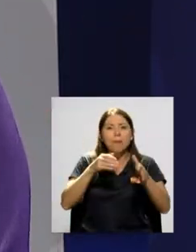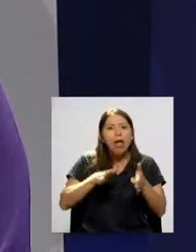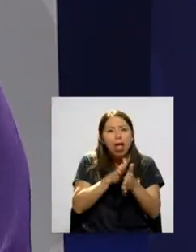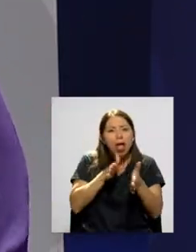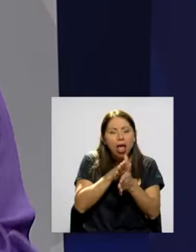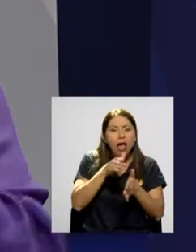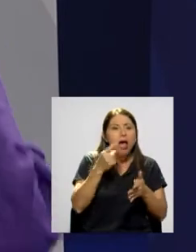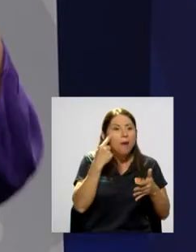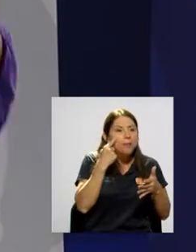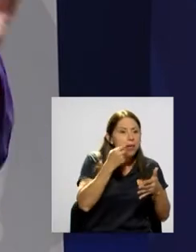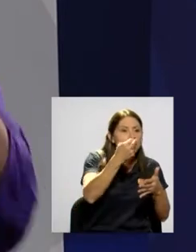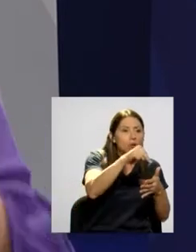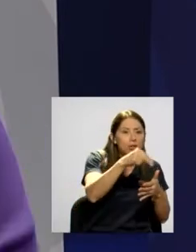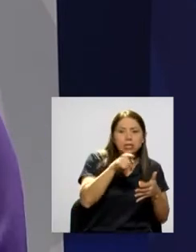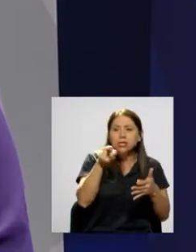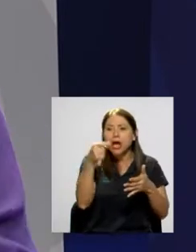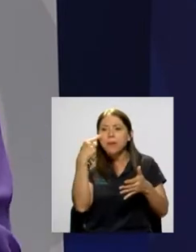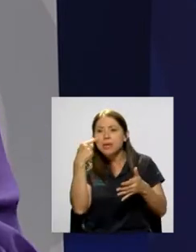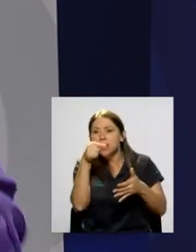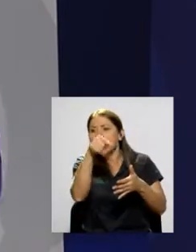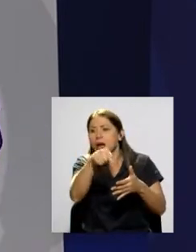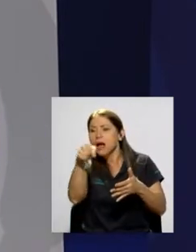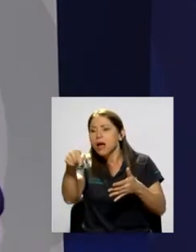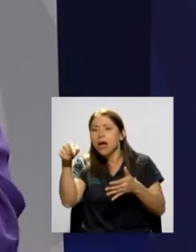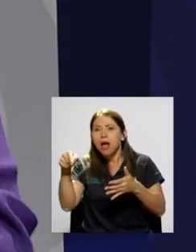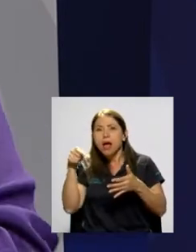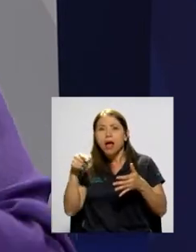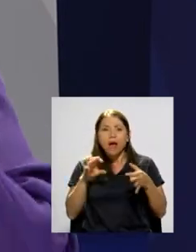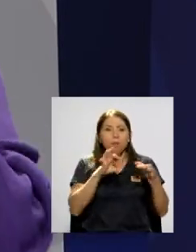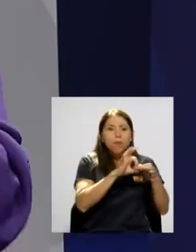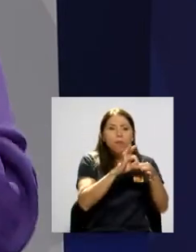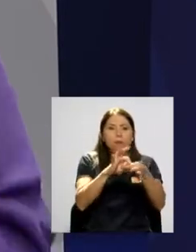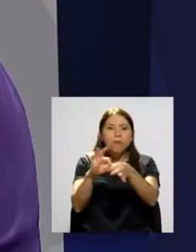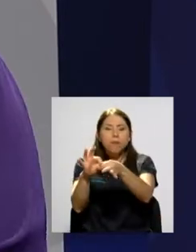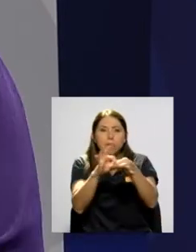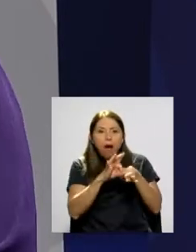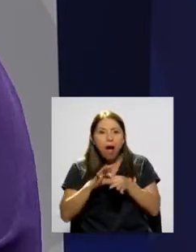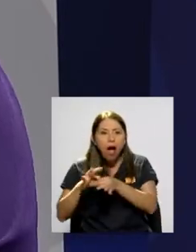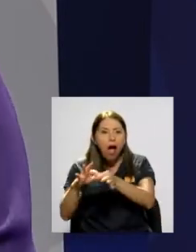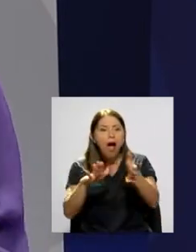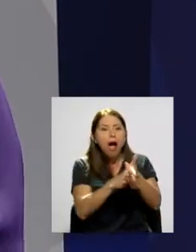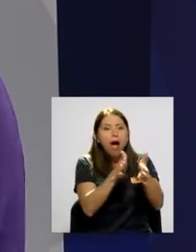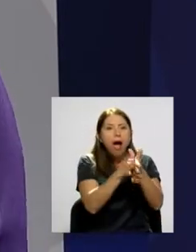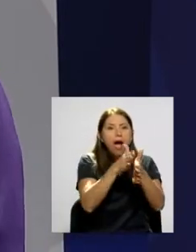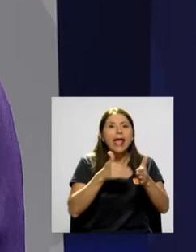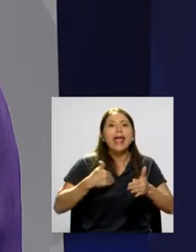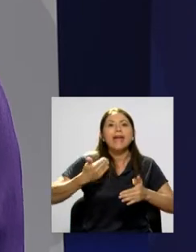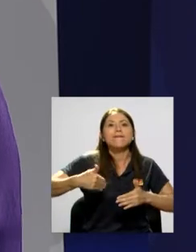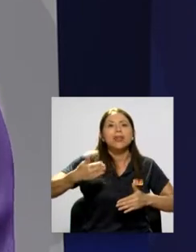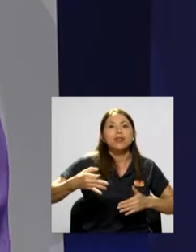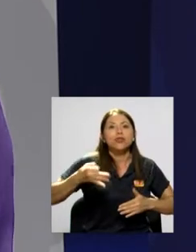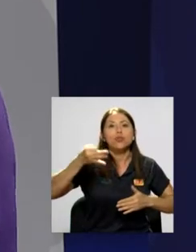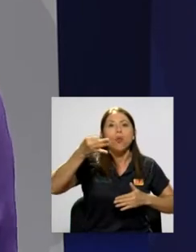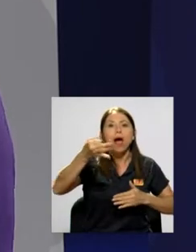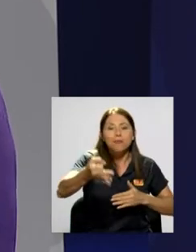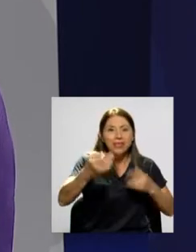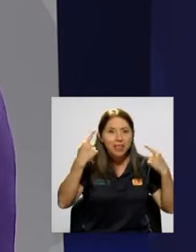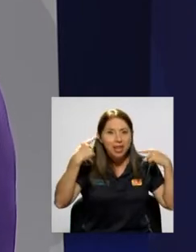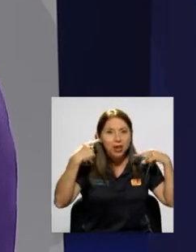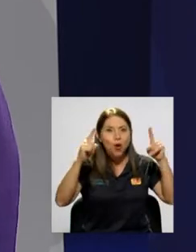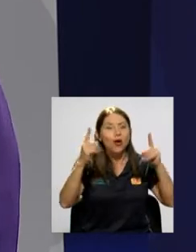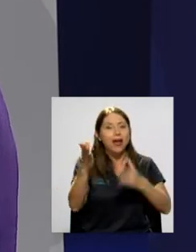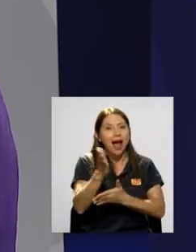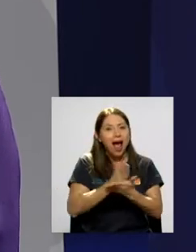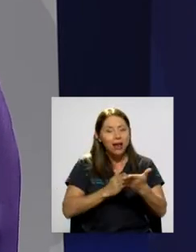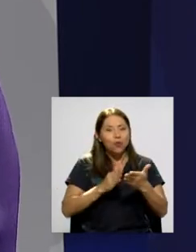Mire esta noticia acá, mire este reporte del Congreso, mire esta audiencia, etcétera, que eventualmente logra llegar a ser algo. Y en esto lo